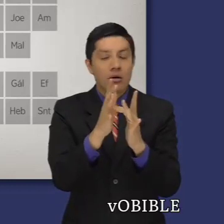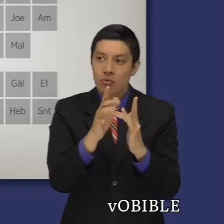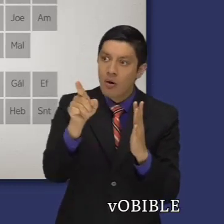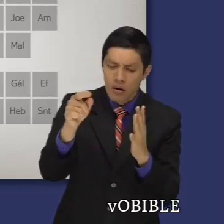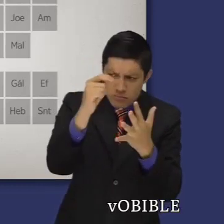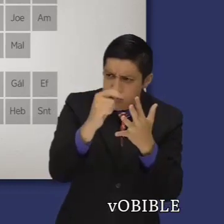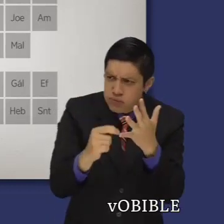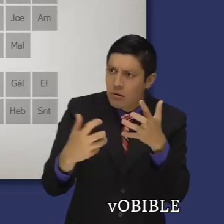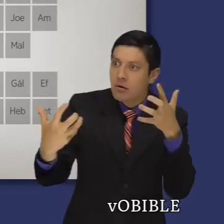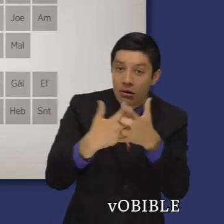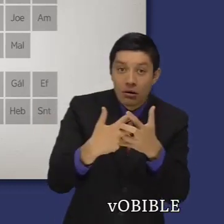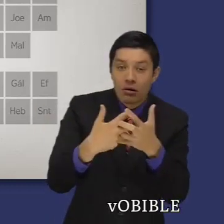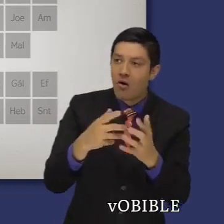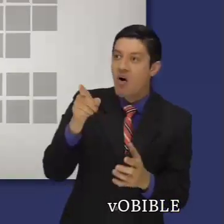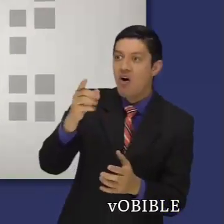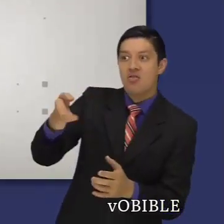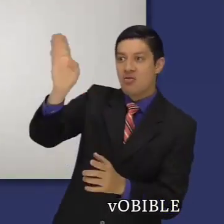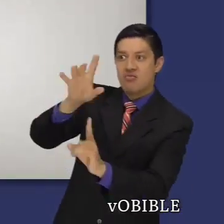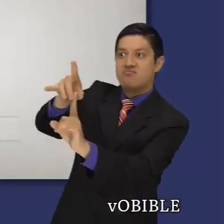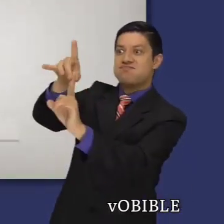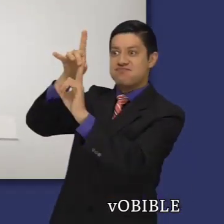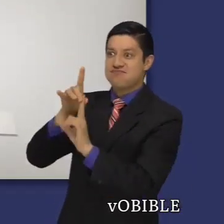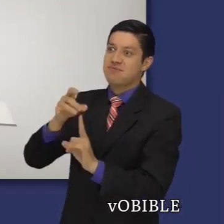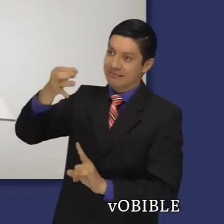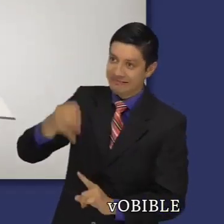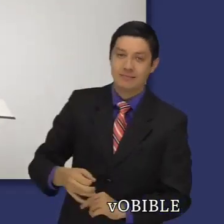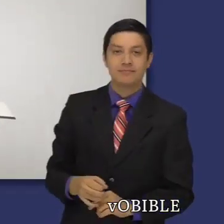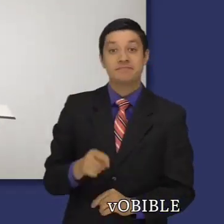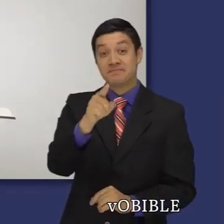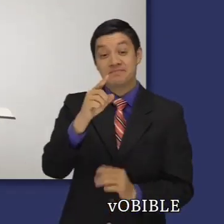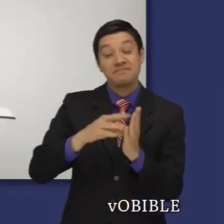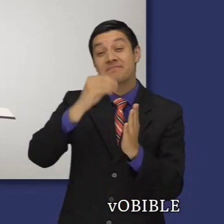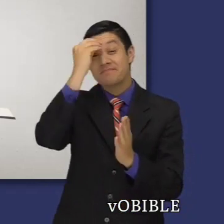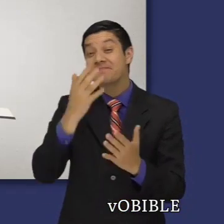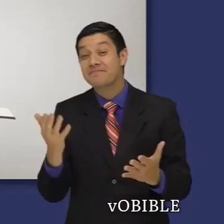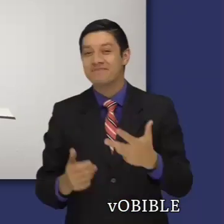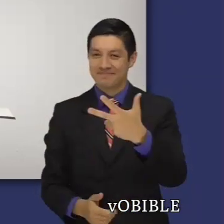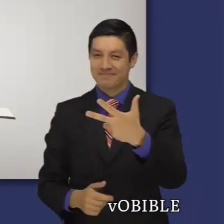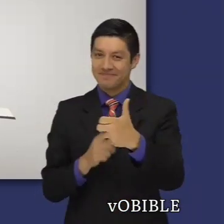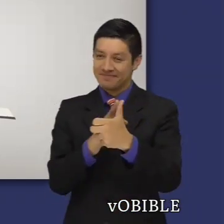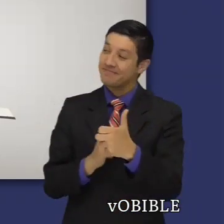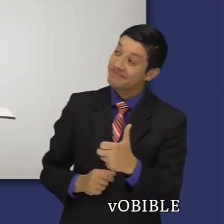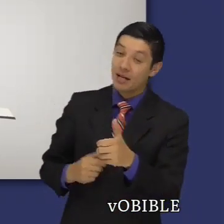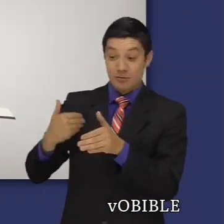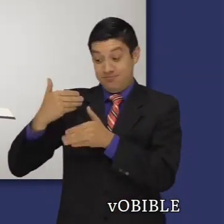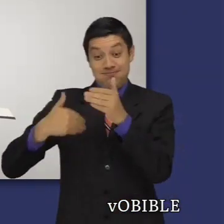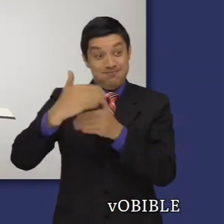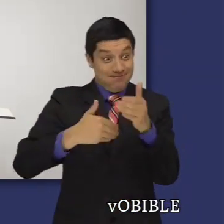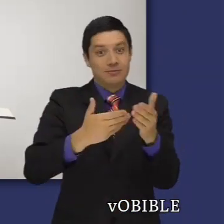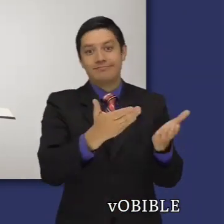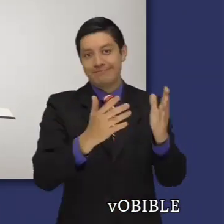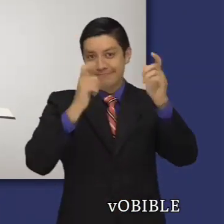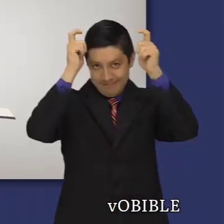entre las Escrituras hebreas y las griegas. Cuando estudie el libro de Mateo, vea cómo demuestra este evangelio que